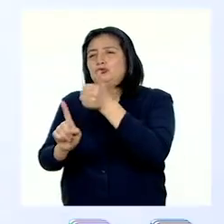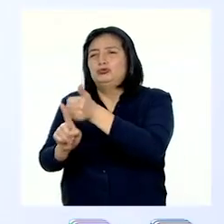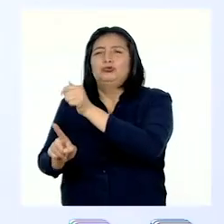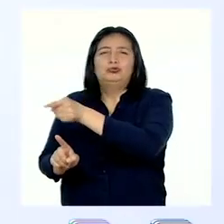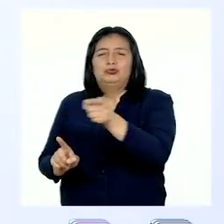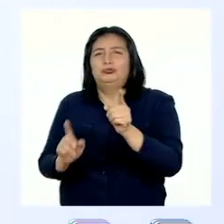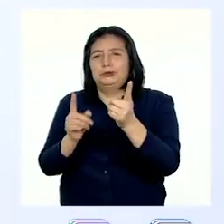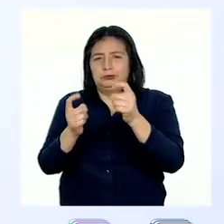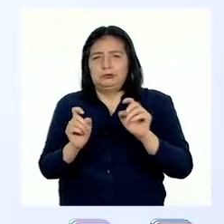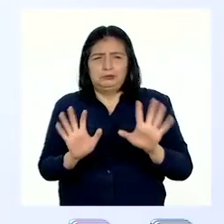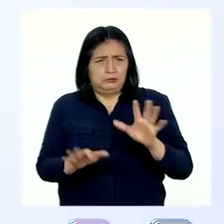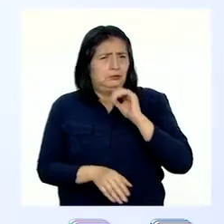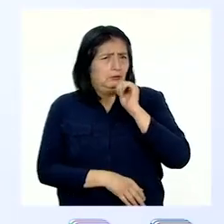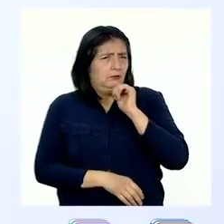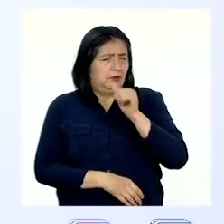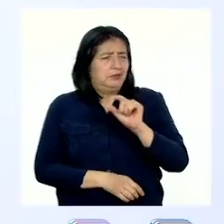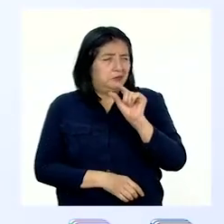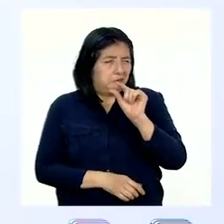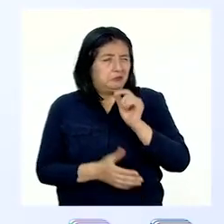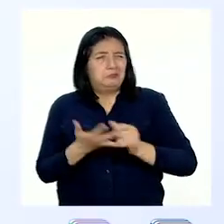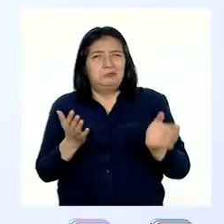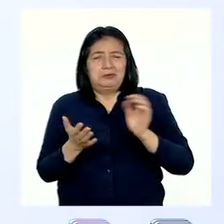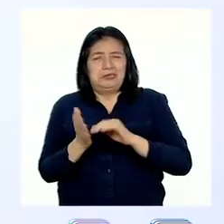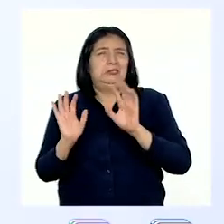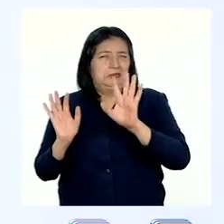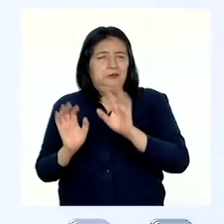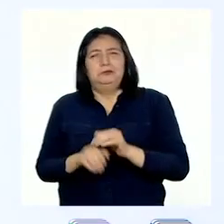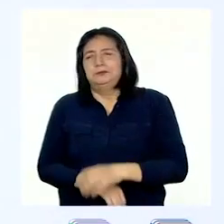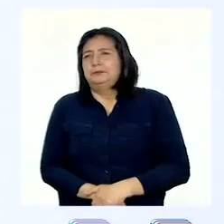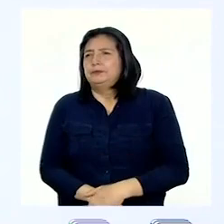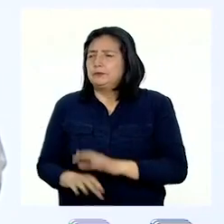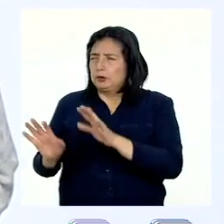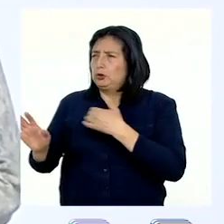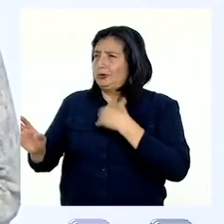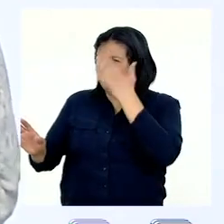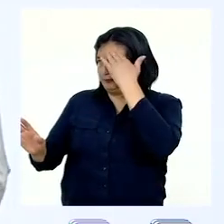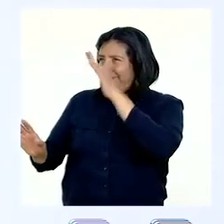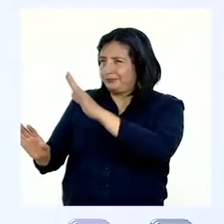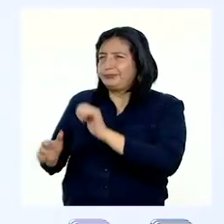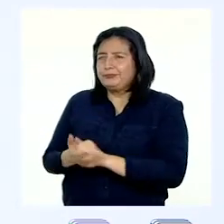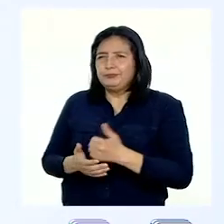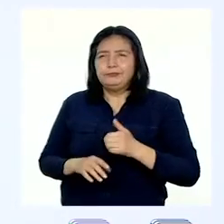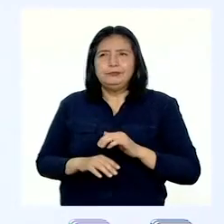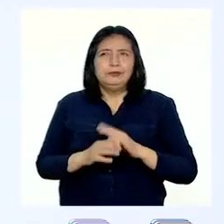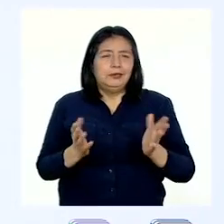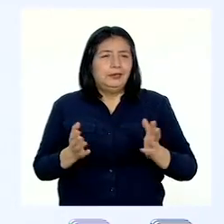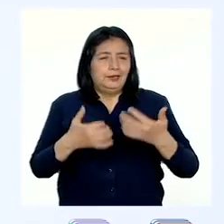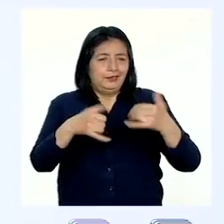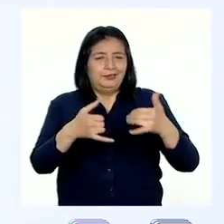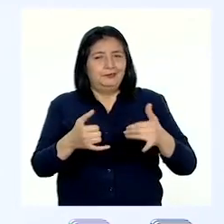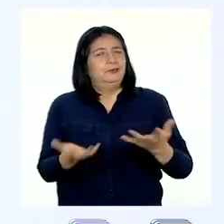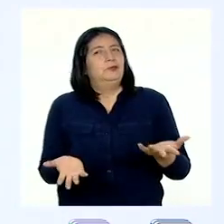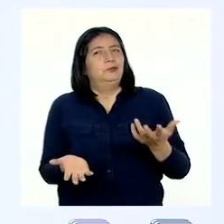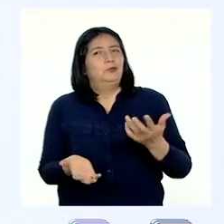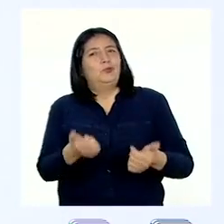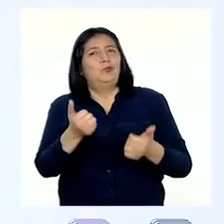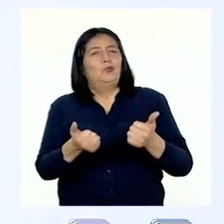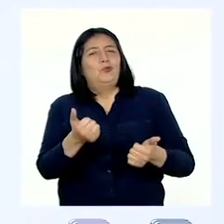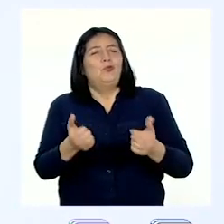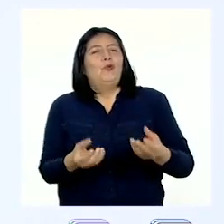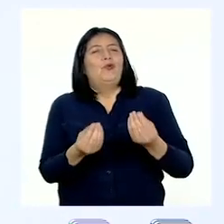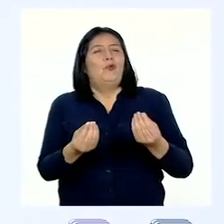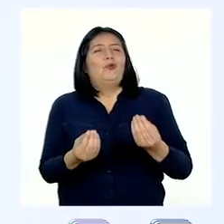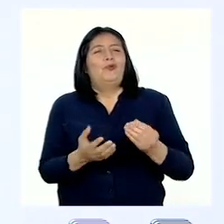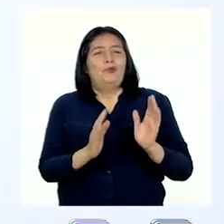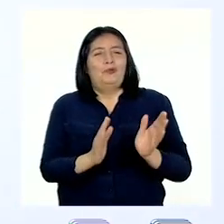preguntas. Pero aún nos falta un pequeño gran detalle. Yo sé cuál. Plantear el juego para saber cómo organizar